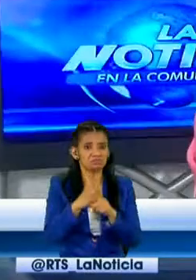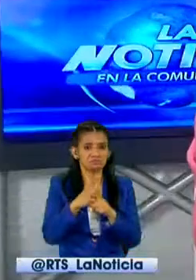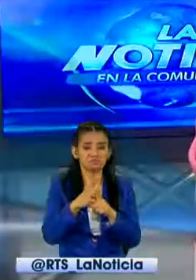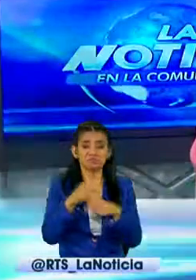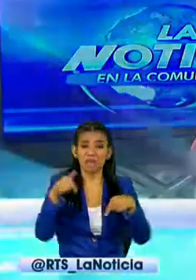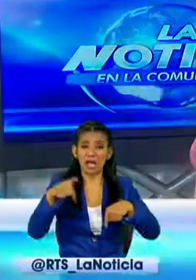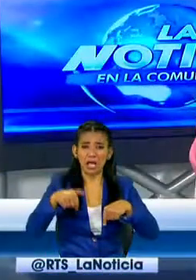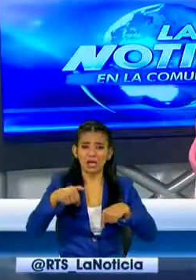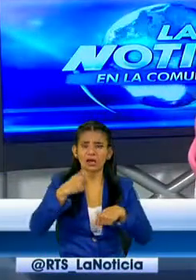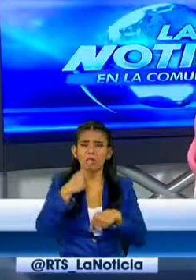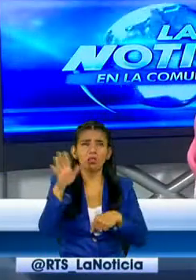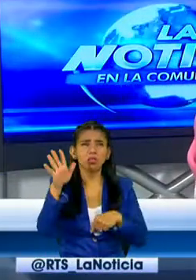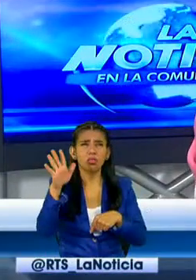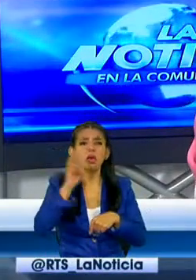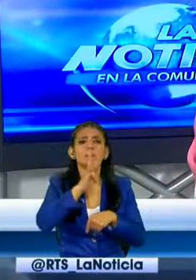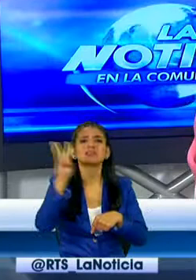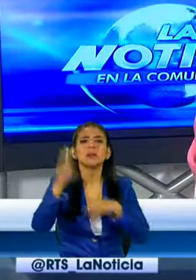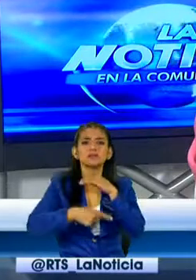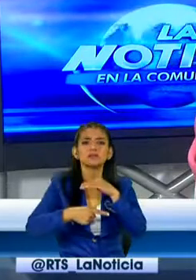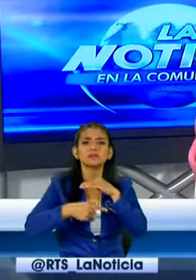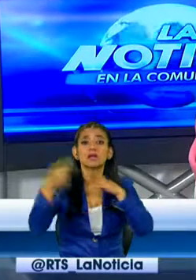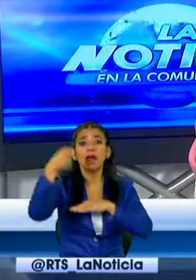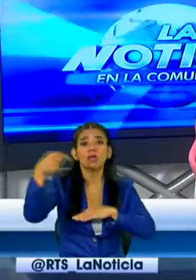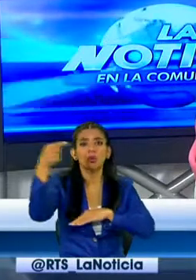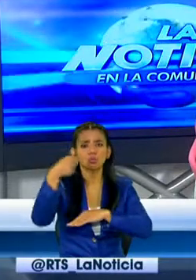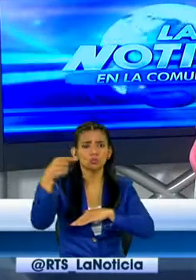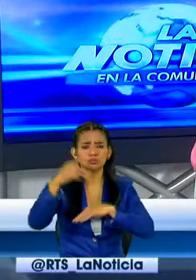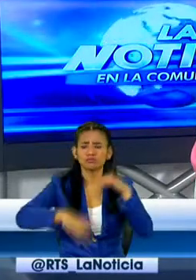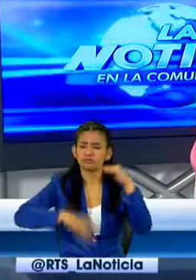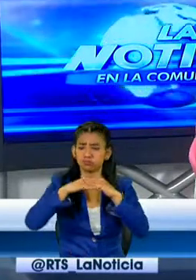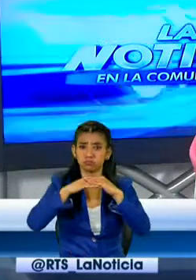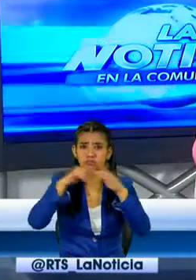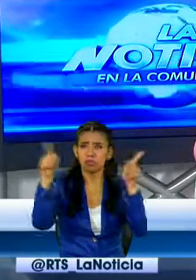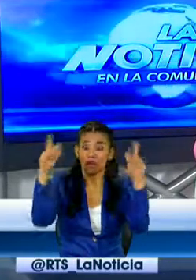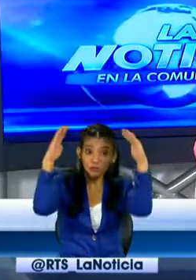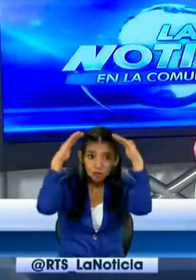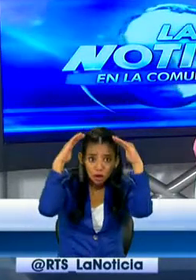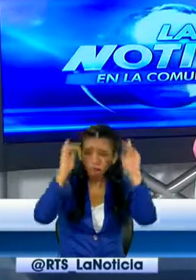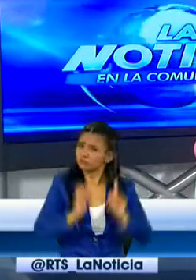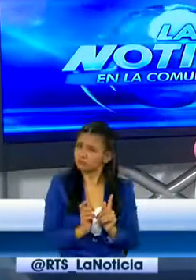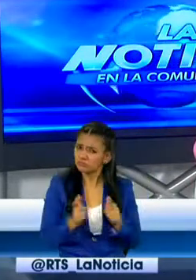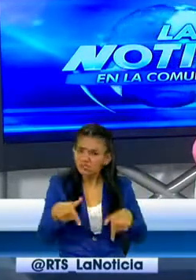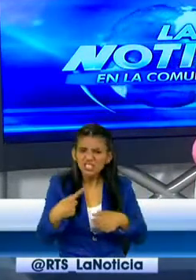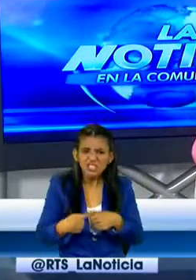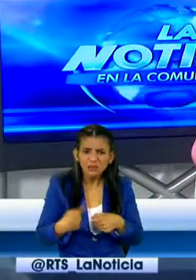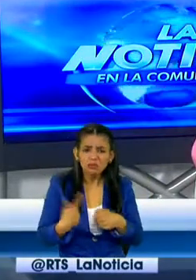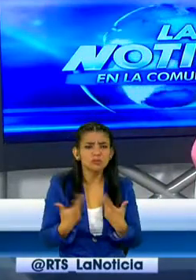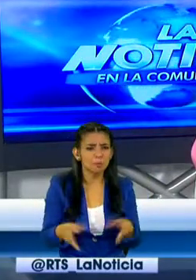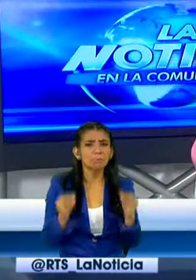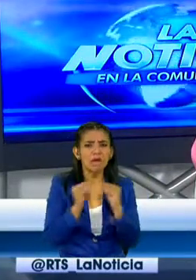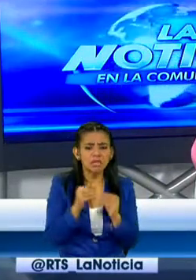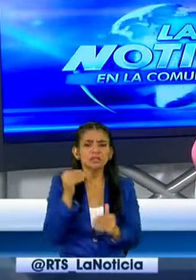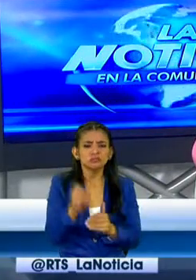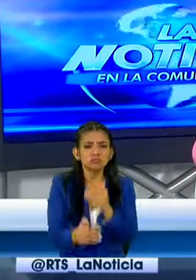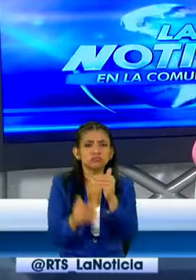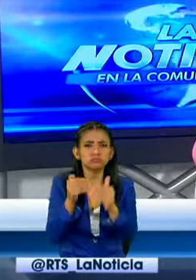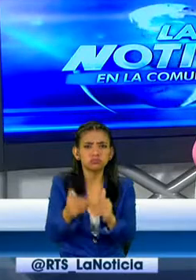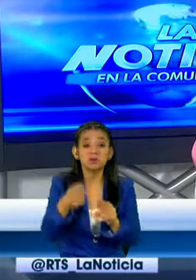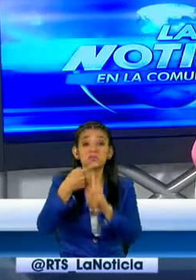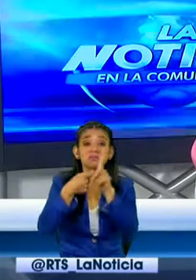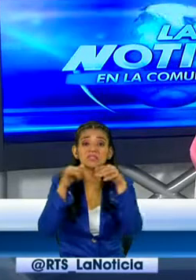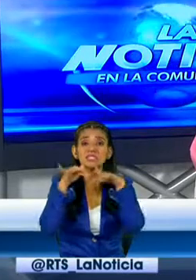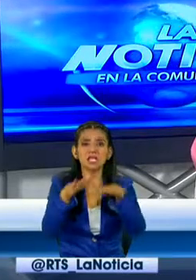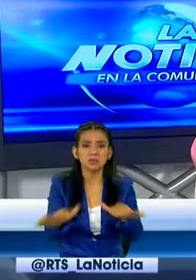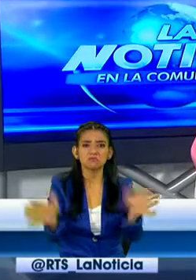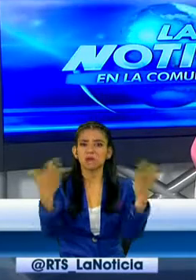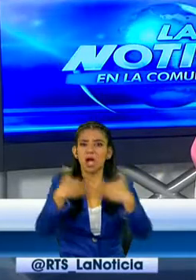temperaturas en la capital han llegado a los 26 grados centígrados bajo sombra. Este comportamiento se va a prolongar hasta finales del mes de